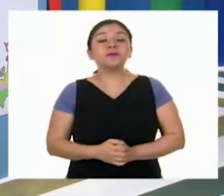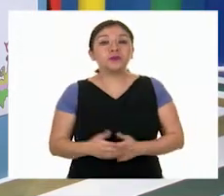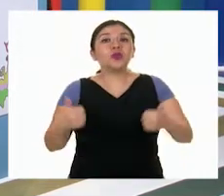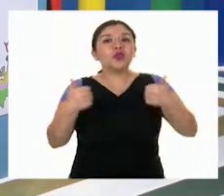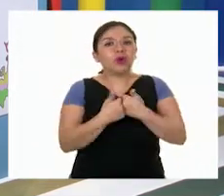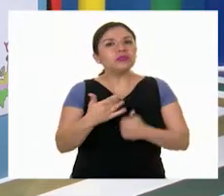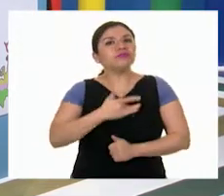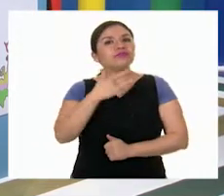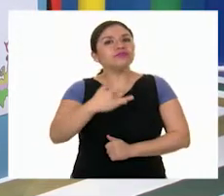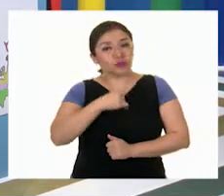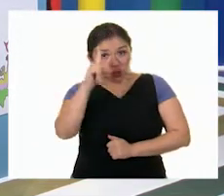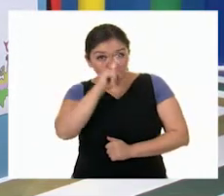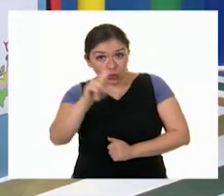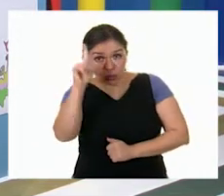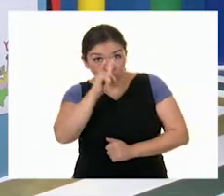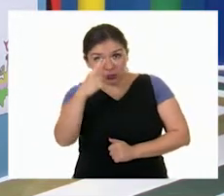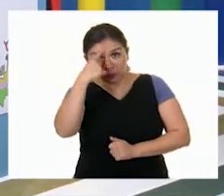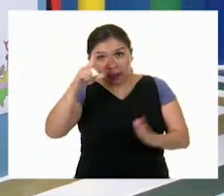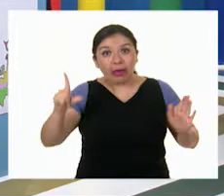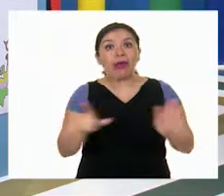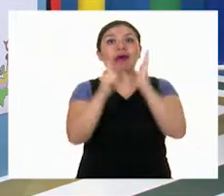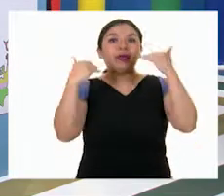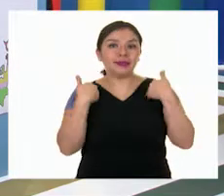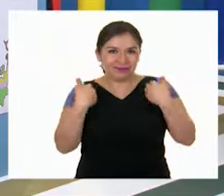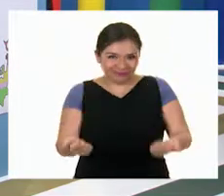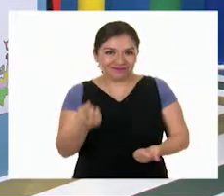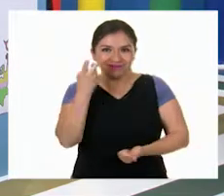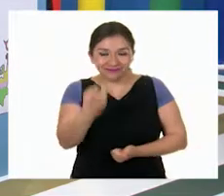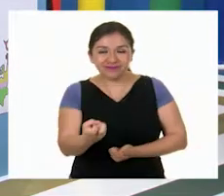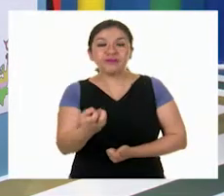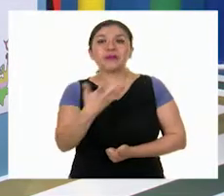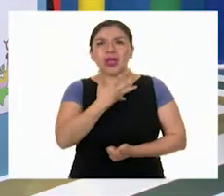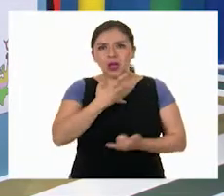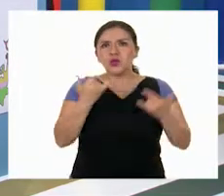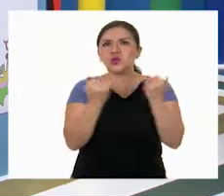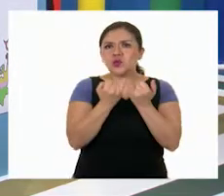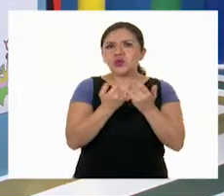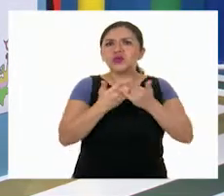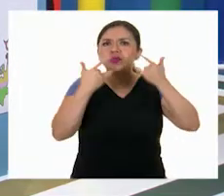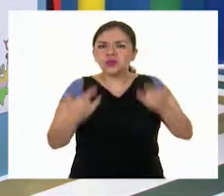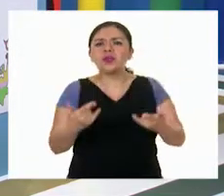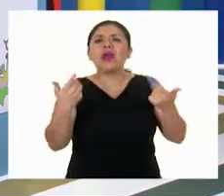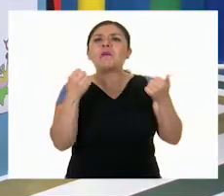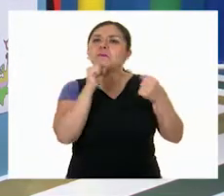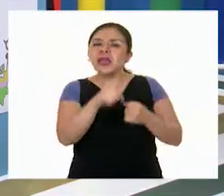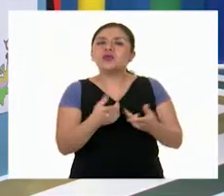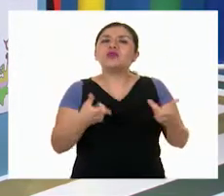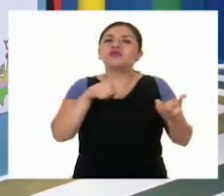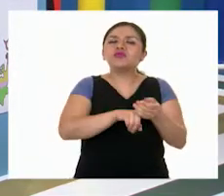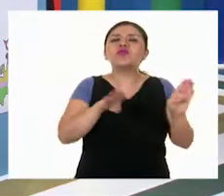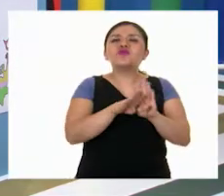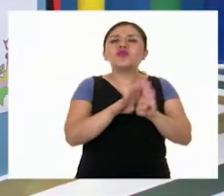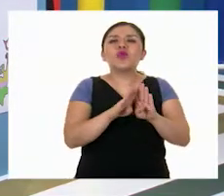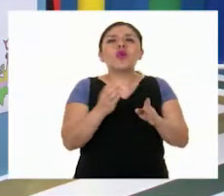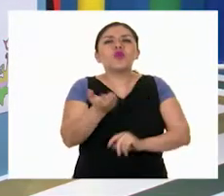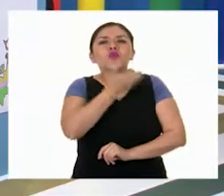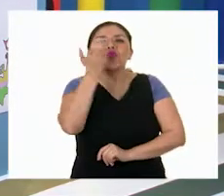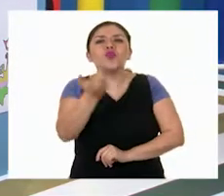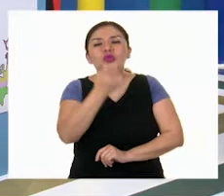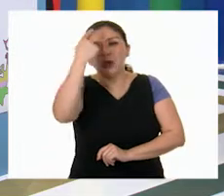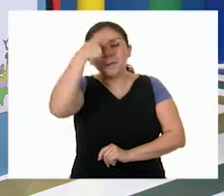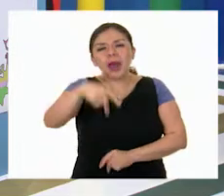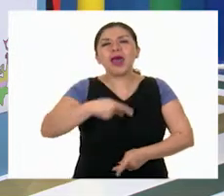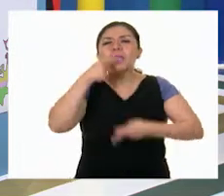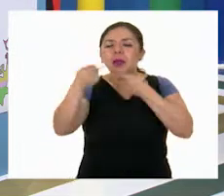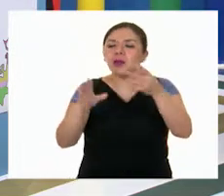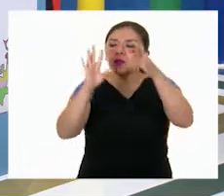transmite una moraleja o consejo, ¿verdad? Hay fábulas que también forman parte de la tradición oral de los